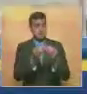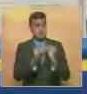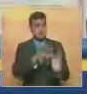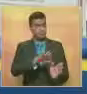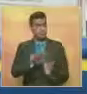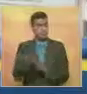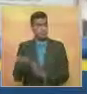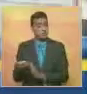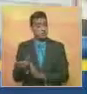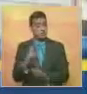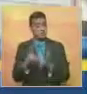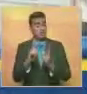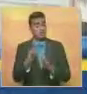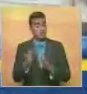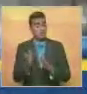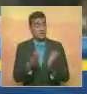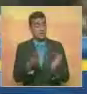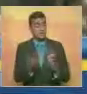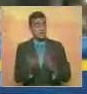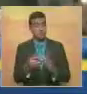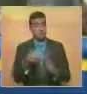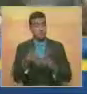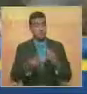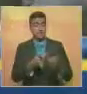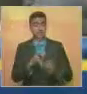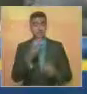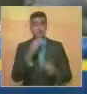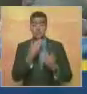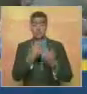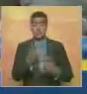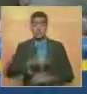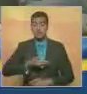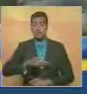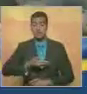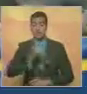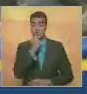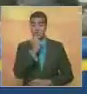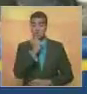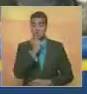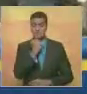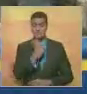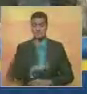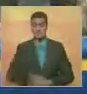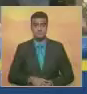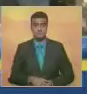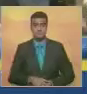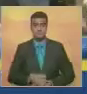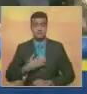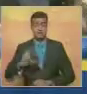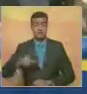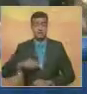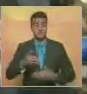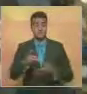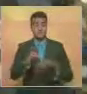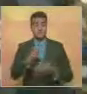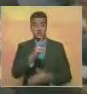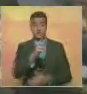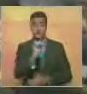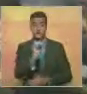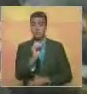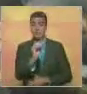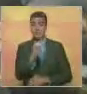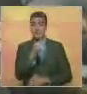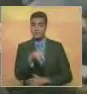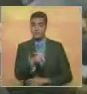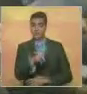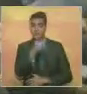a un lado cualquier tipo de inclinación política. Muy agradecido con la Alcaldía de Valencia, que me otorga el premio Renio Tolina